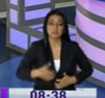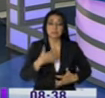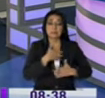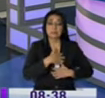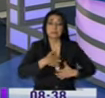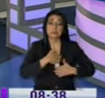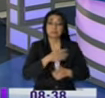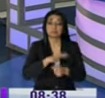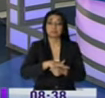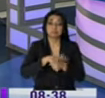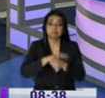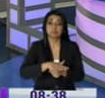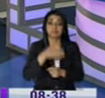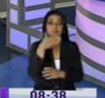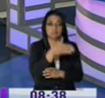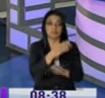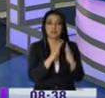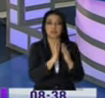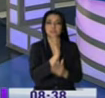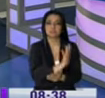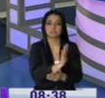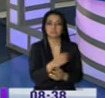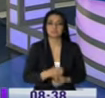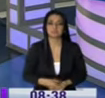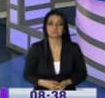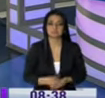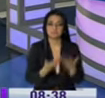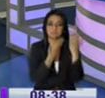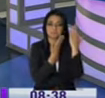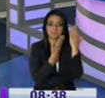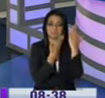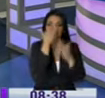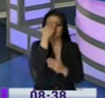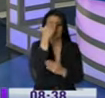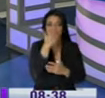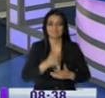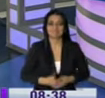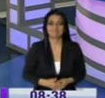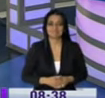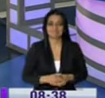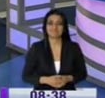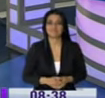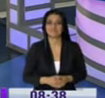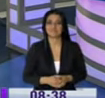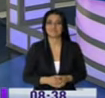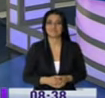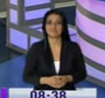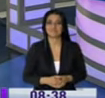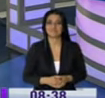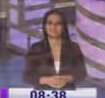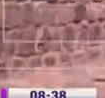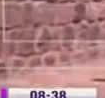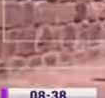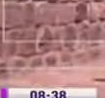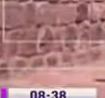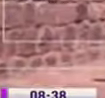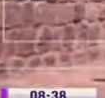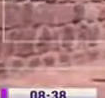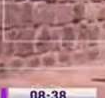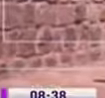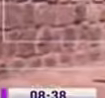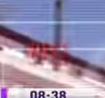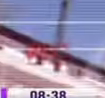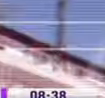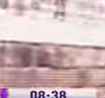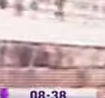la casa de los infractores. Así es. Adelante, Capi, con las novedades. Adelante, mi switcher. Atento, mi switcher me copia, atento,